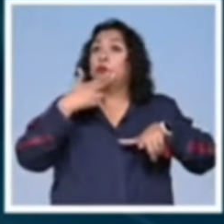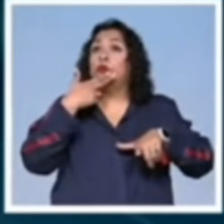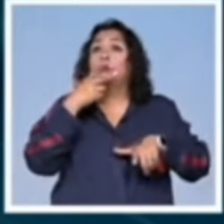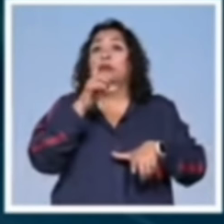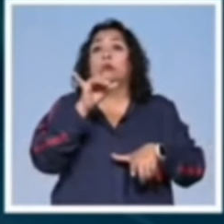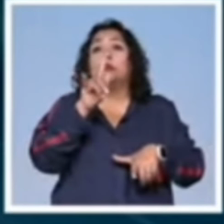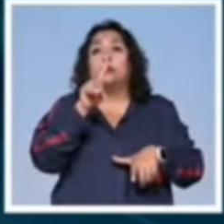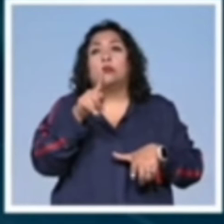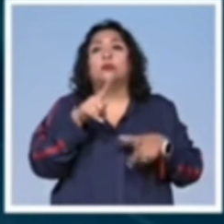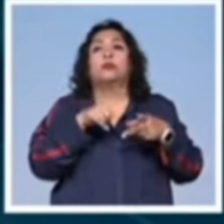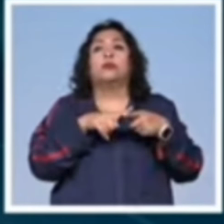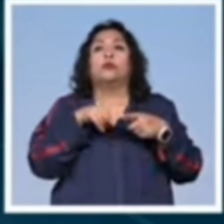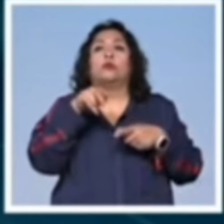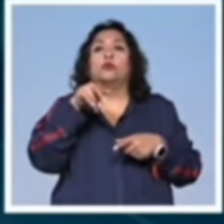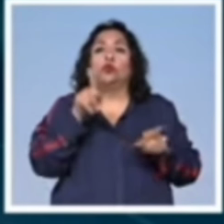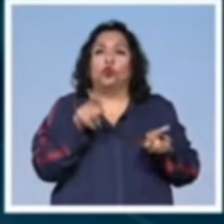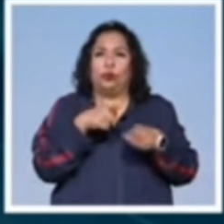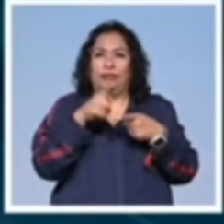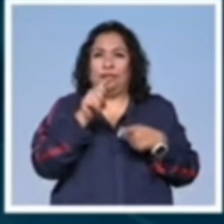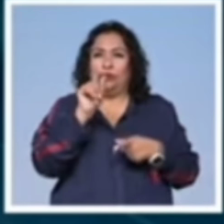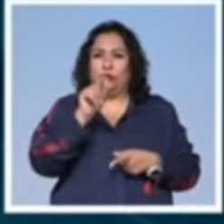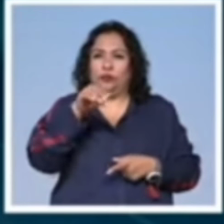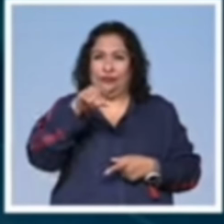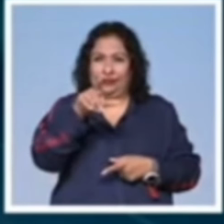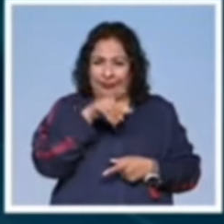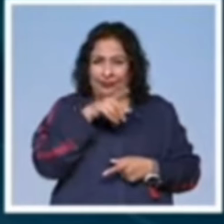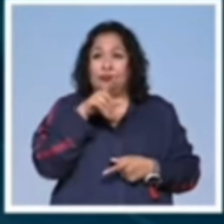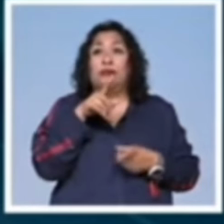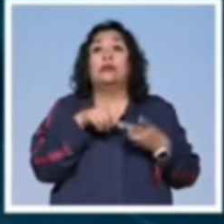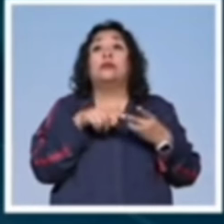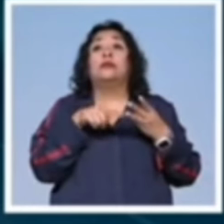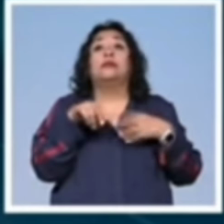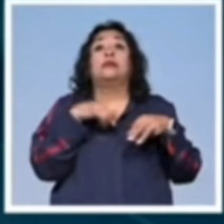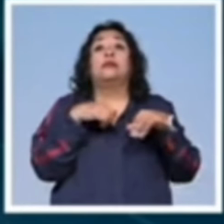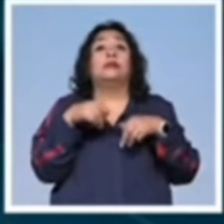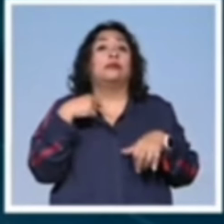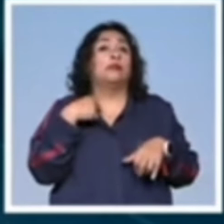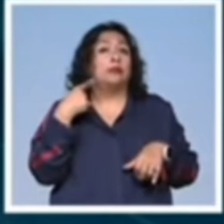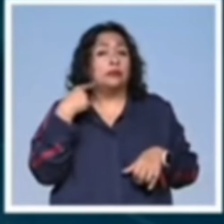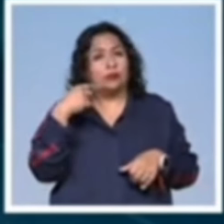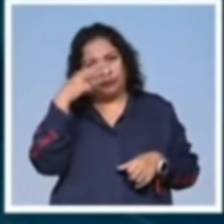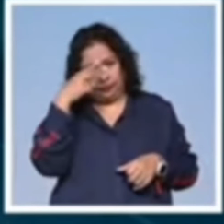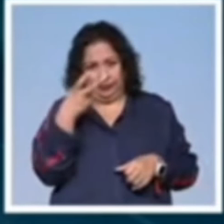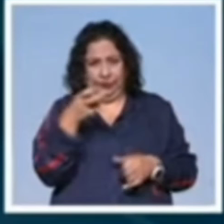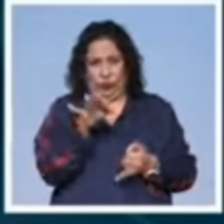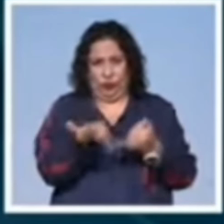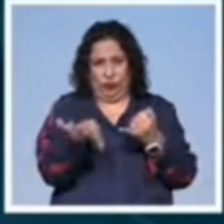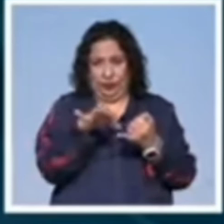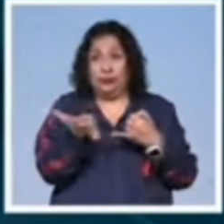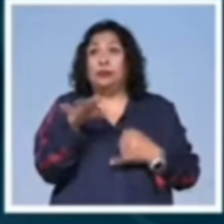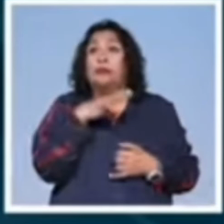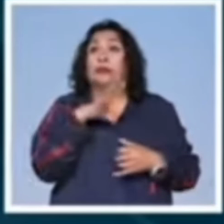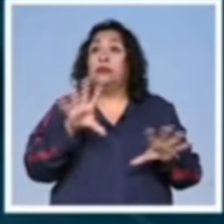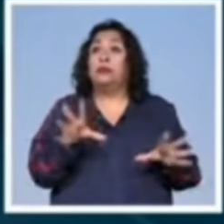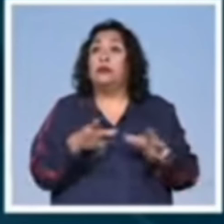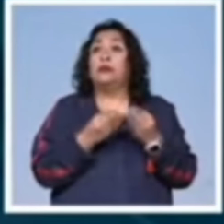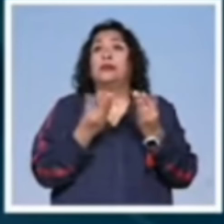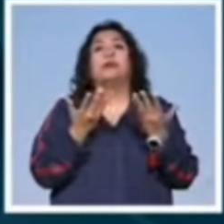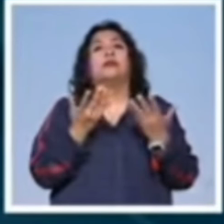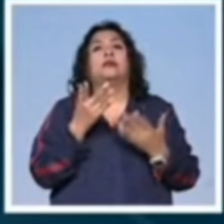digitales musiteca.mx de música mexicana y la del Mapa Sonoro de México. Esta última ofrecerá una colección